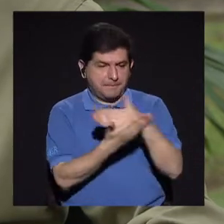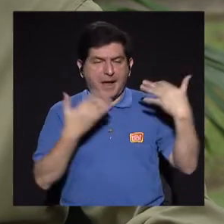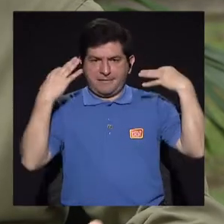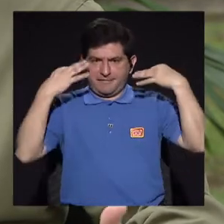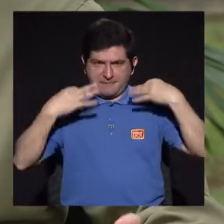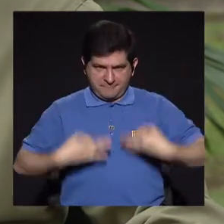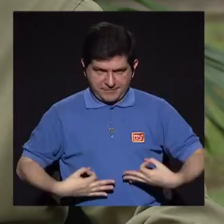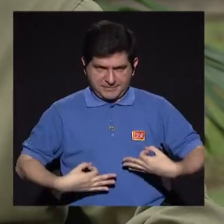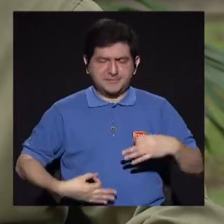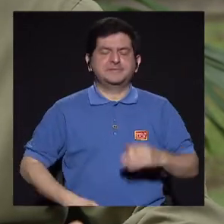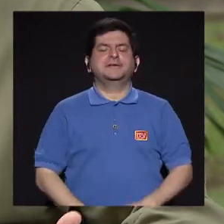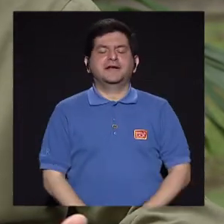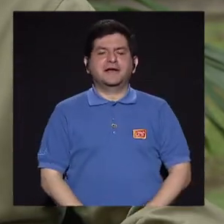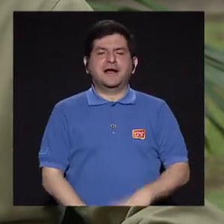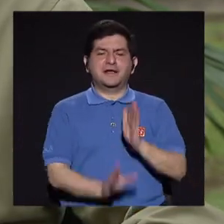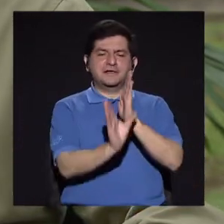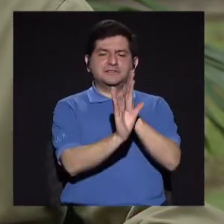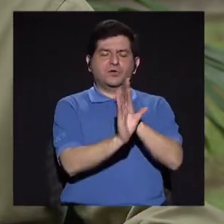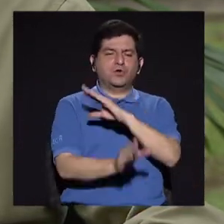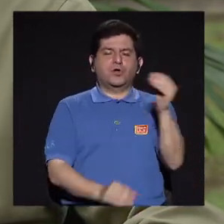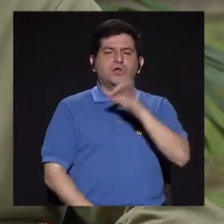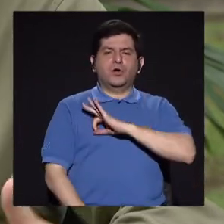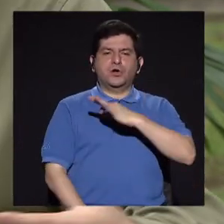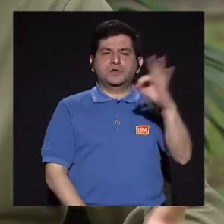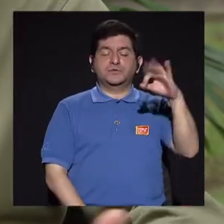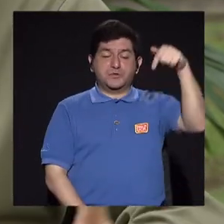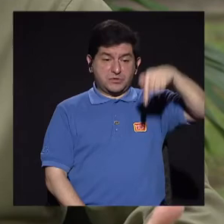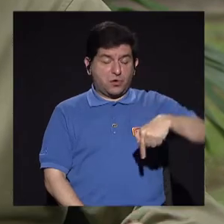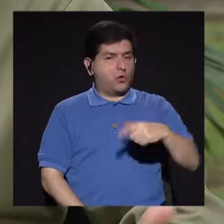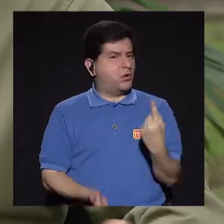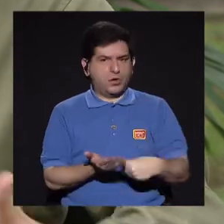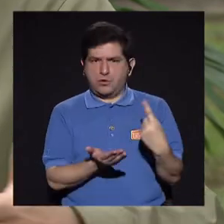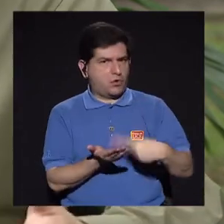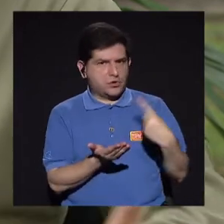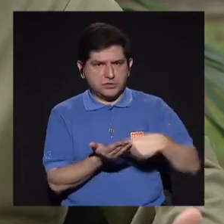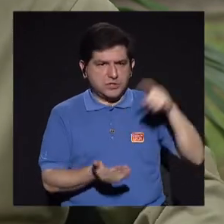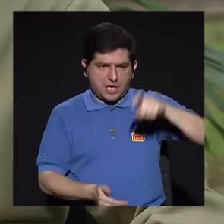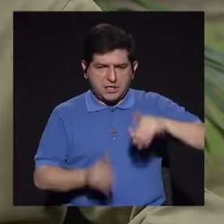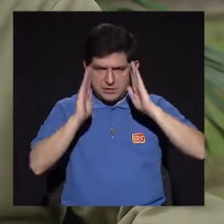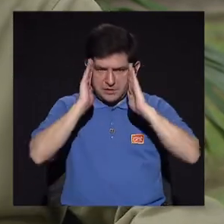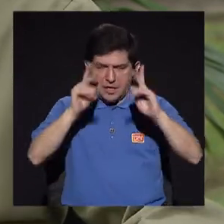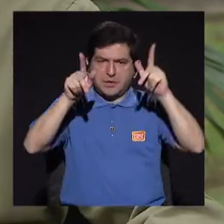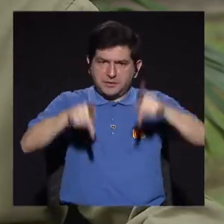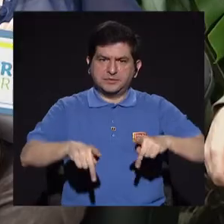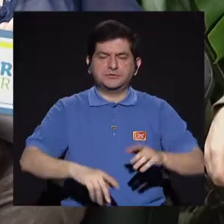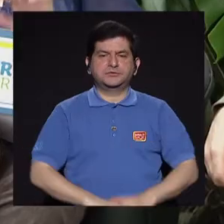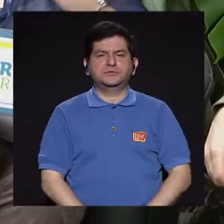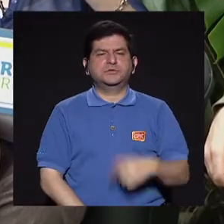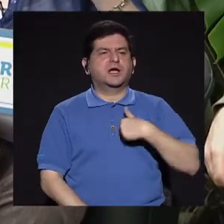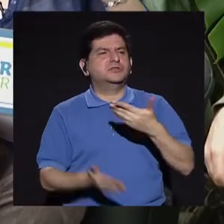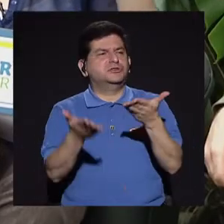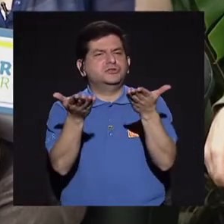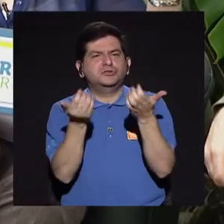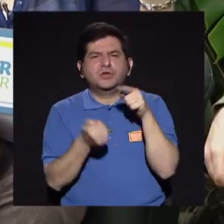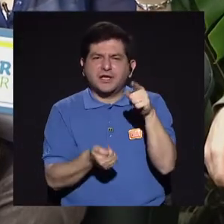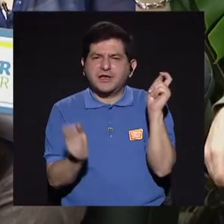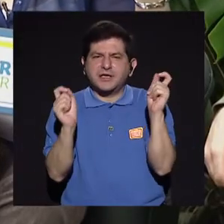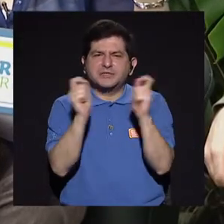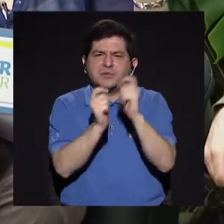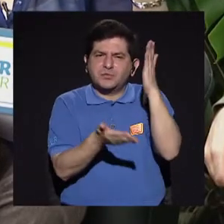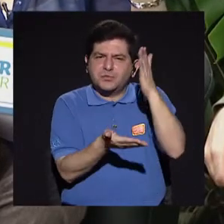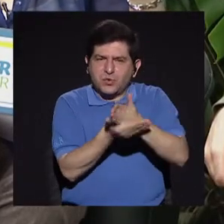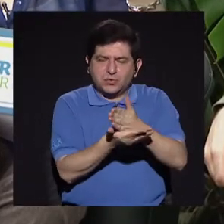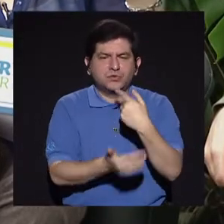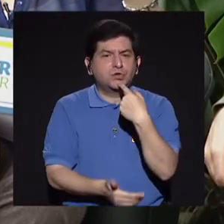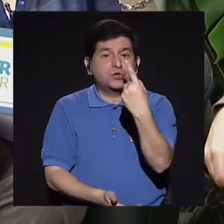físico, psicológico y espiritual, que hoy nadie discute que hay que atender en el ser humano. Y yo quiero como detenerme en ese punto